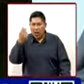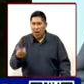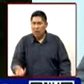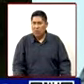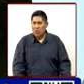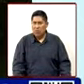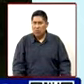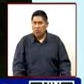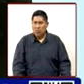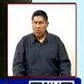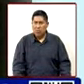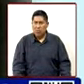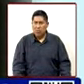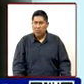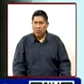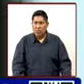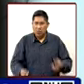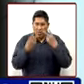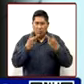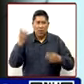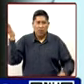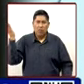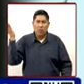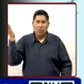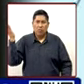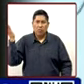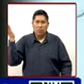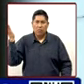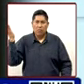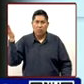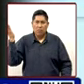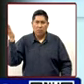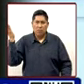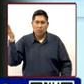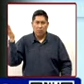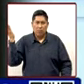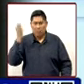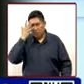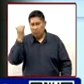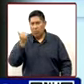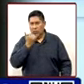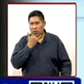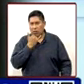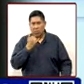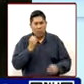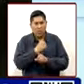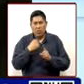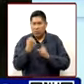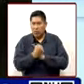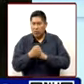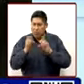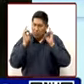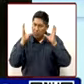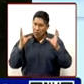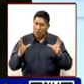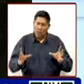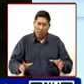Habían tres motos estacionadas y libremente han agarrado, han pasado, han quedado, bueno, en las cámaras se ve, ¿no?, cómo han